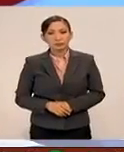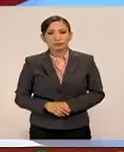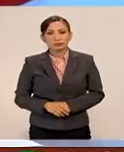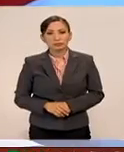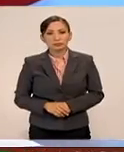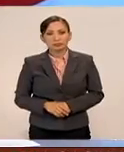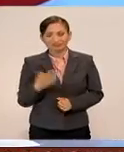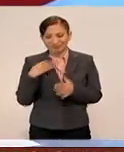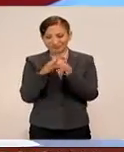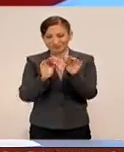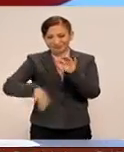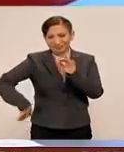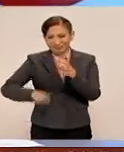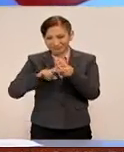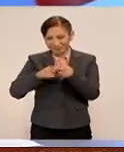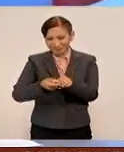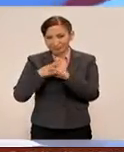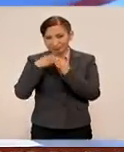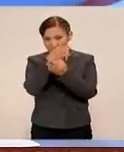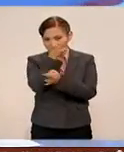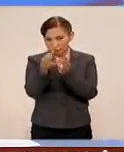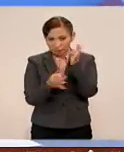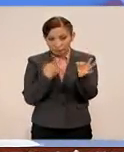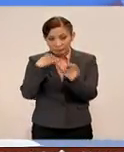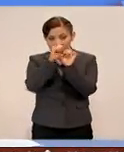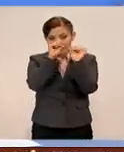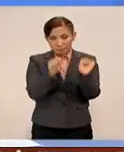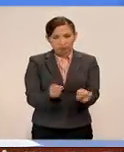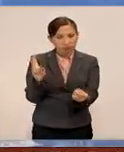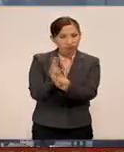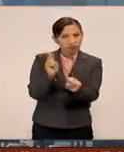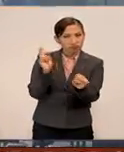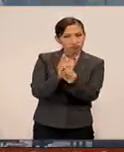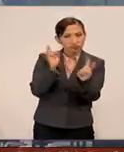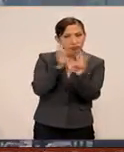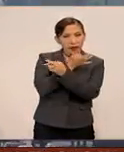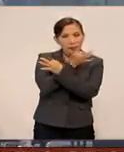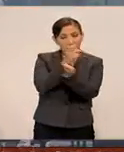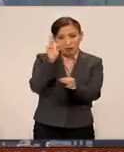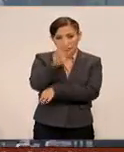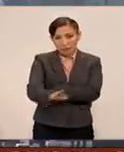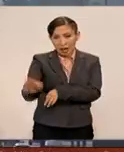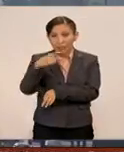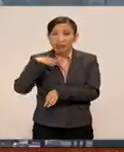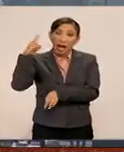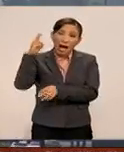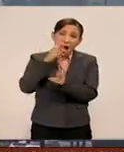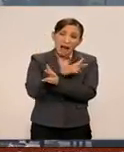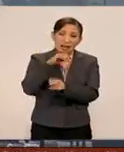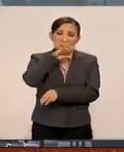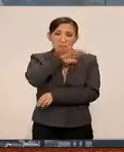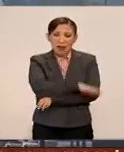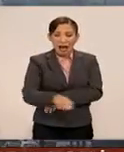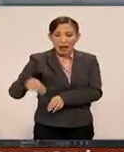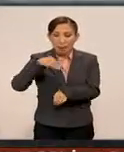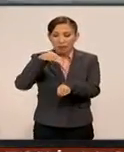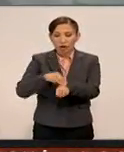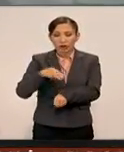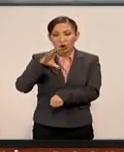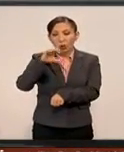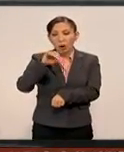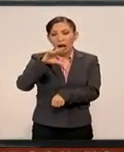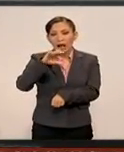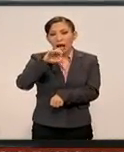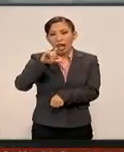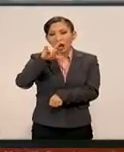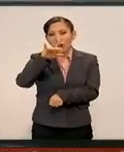Lo que le comentaba al inicio de este informativo, el sistema de monitoreo atmosférico informó que este miércoles la calidad del aire fue mala en el municipio de